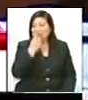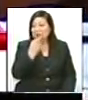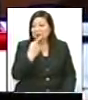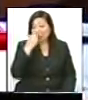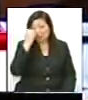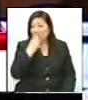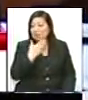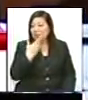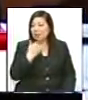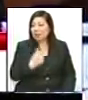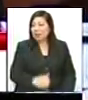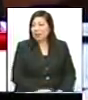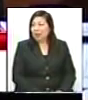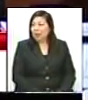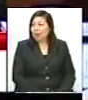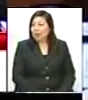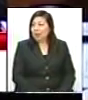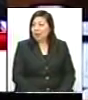televisión.